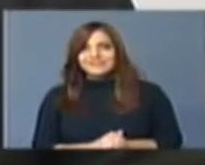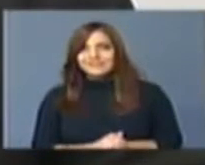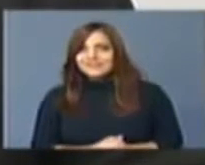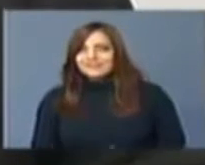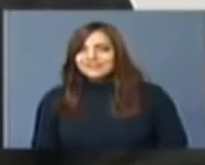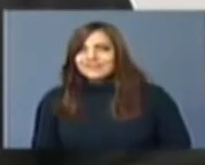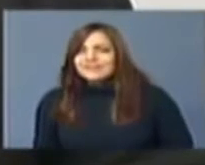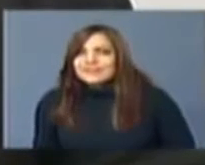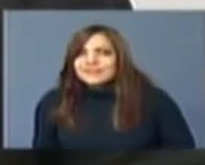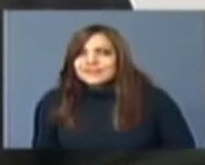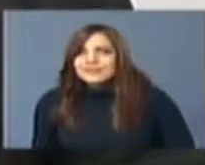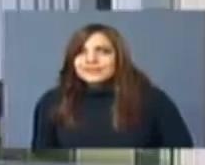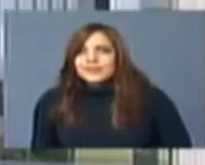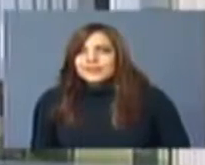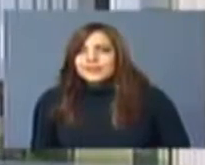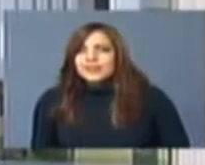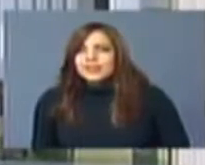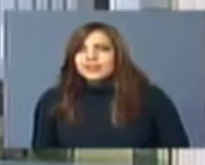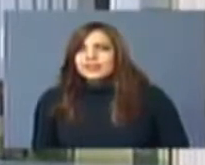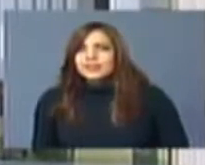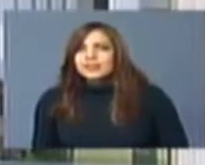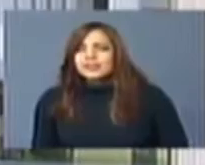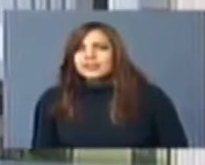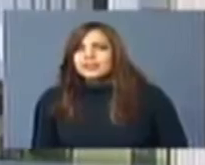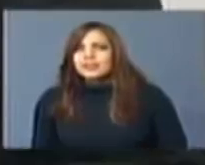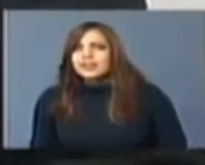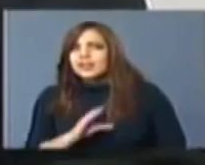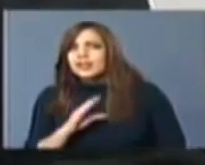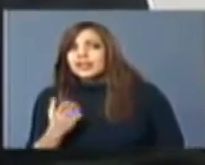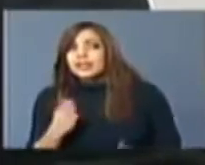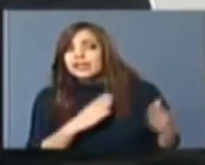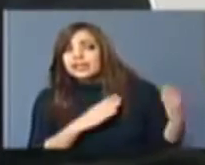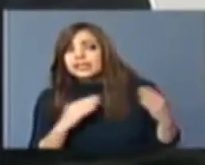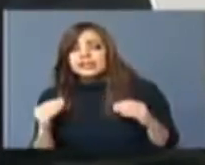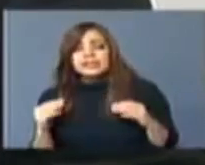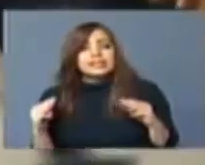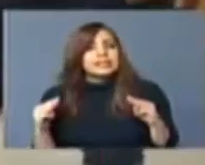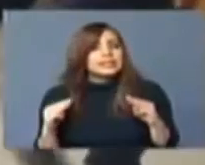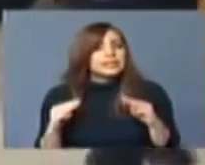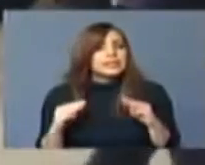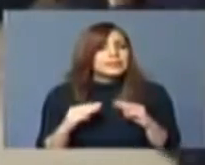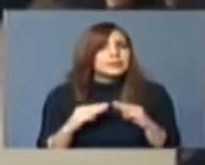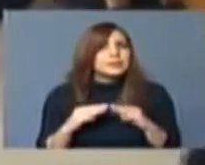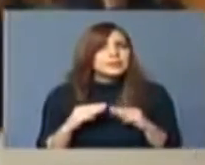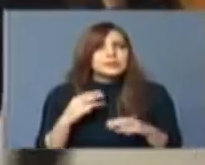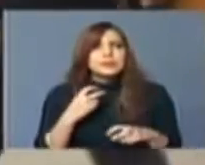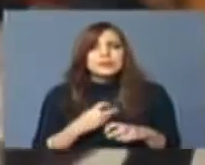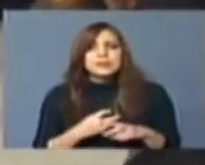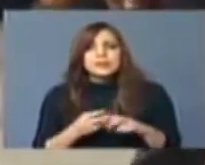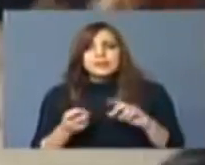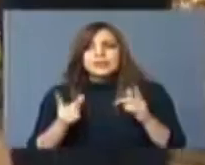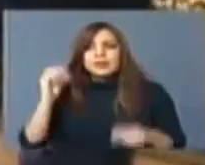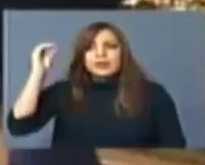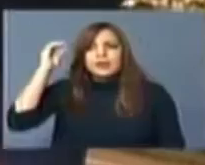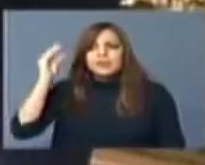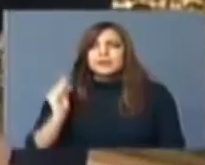una crisis de la lectura en el país y que desapareciera sería muy doloroso. Pero, ¿cuál es la opinión de los